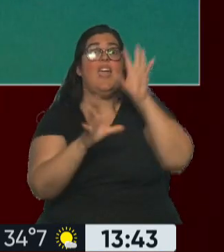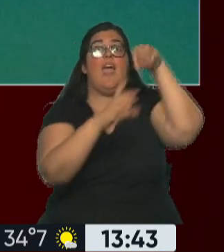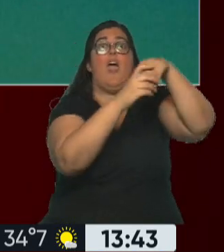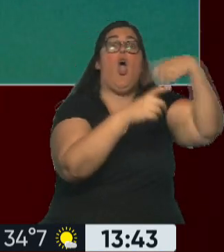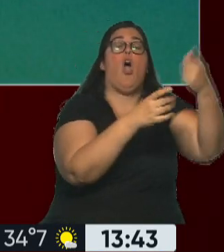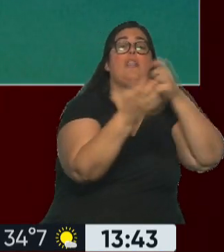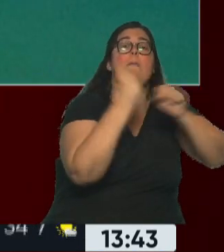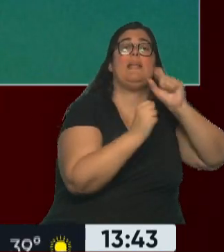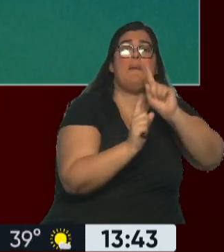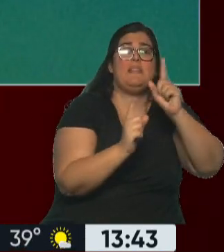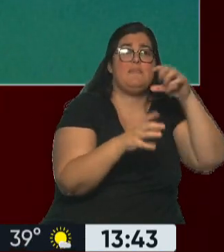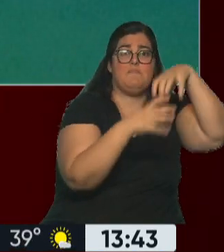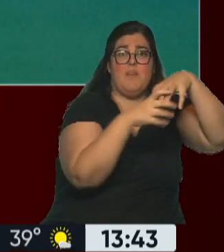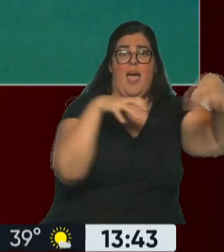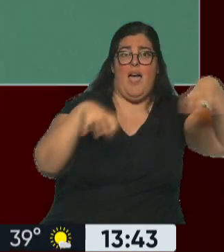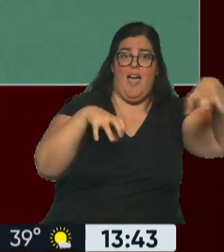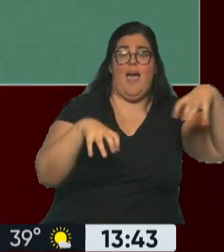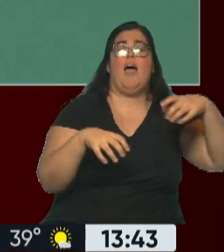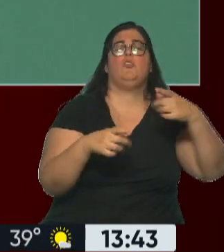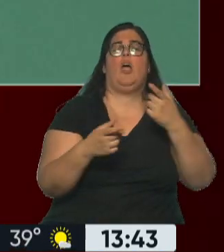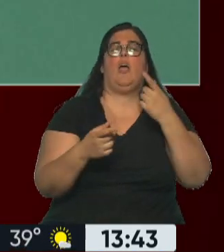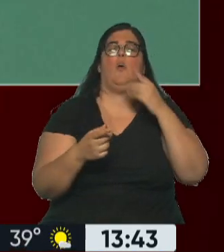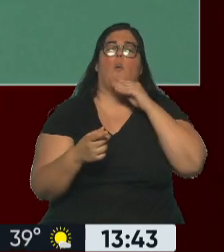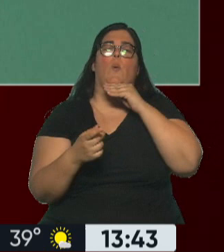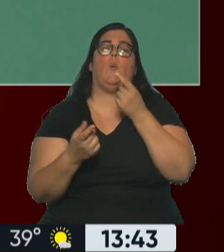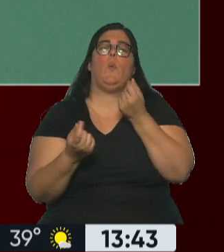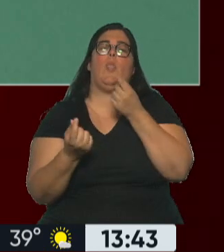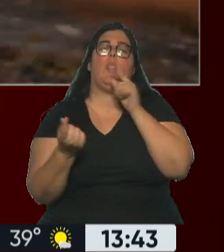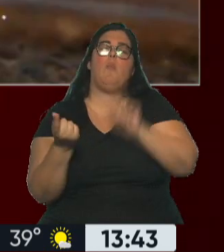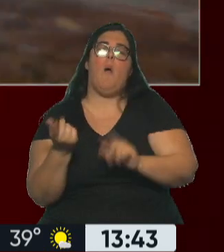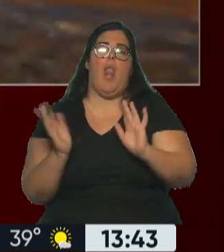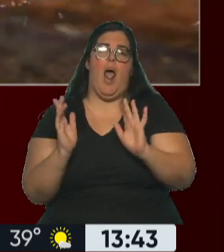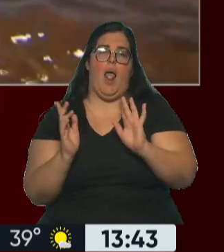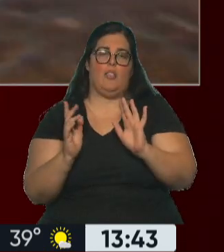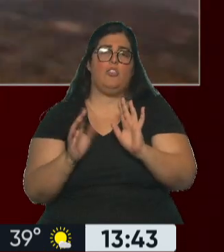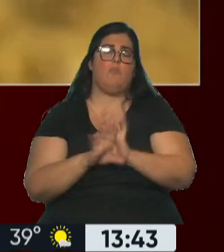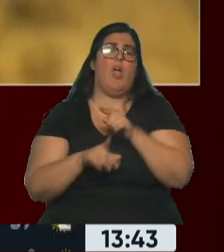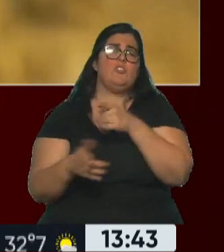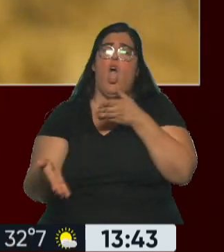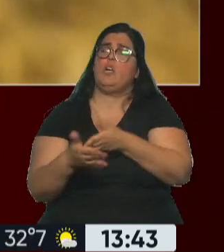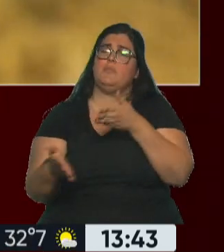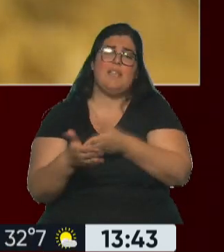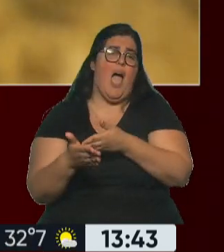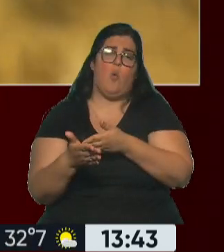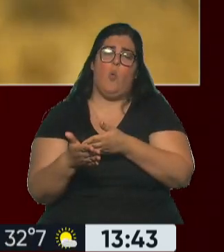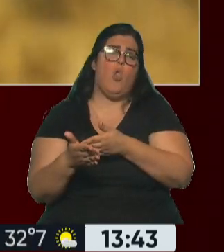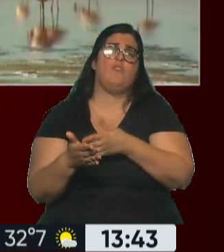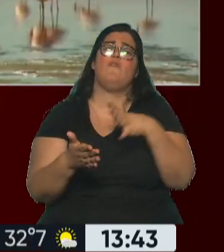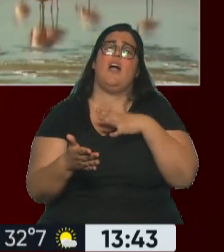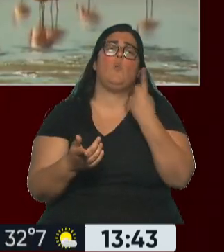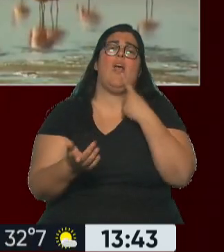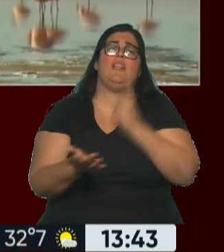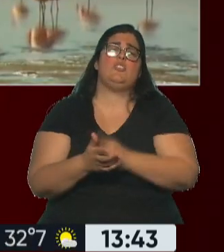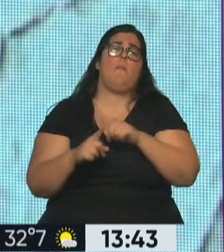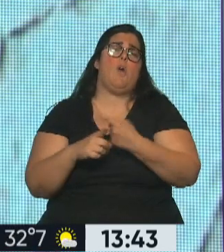está permitido. Entonces, ese es el panorama más o menos general, con los obstáculos generales que requiere tener una política cierta frente a ellos,